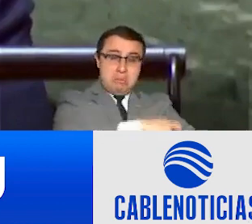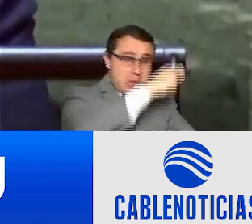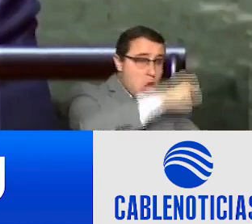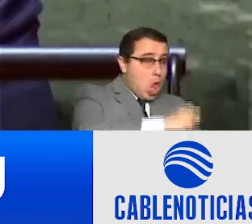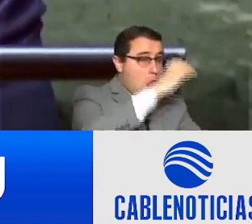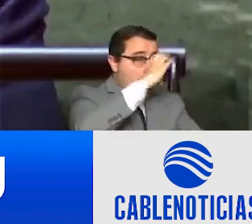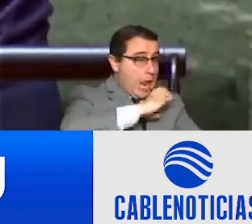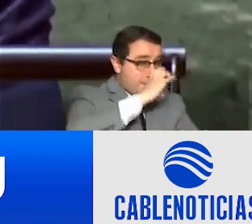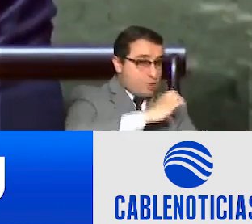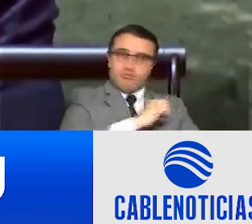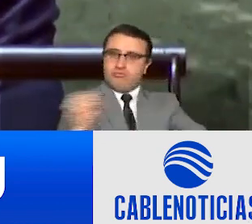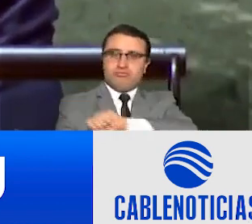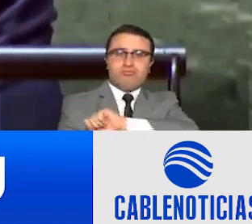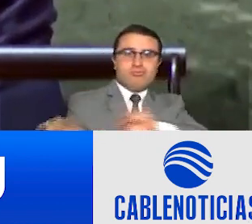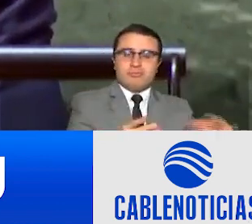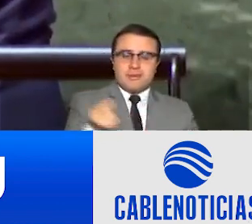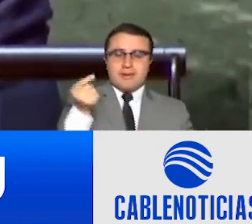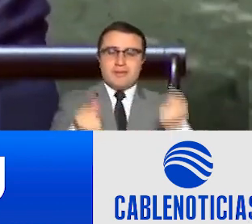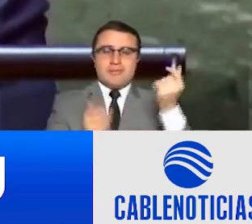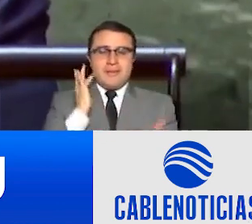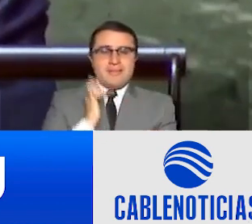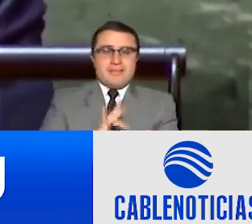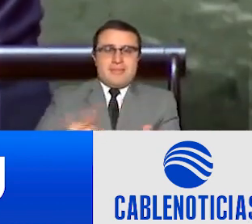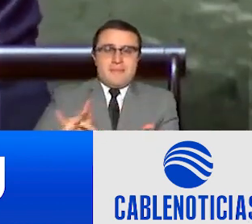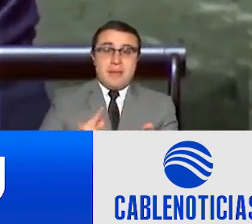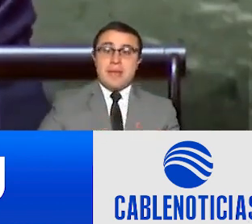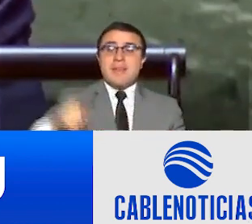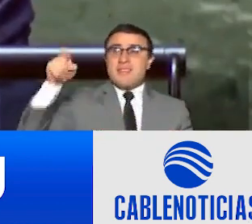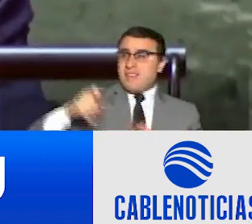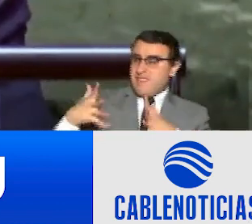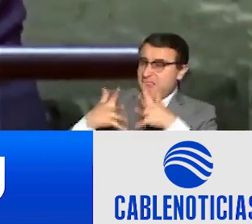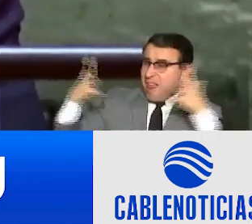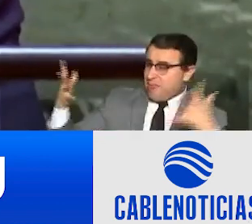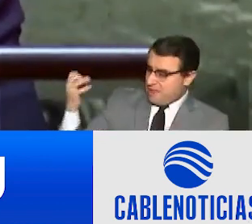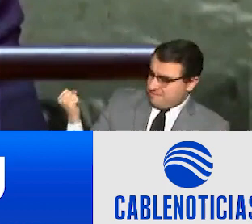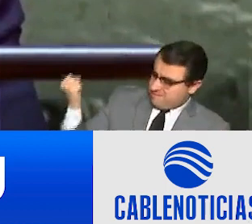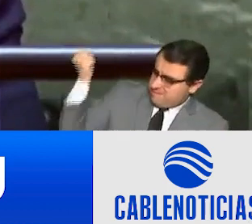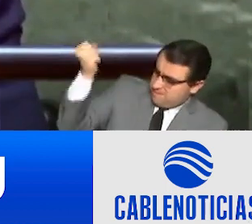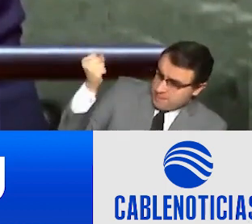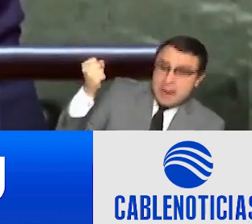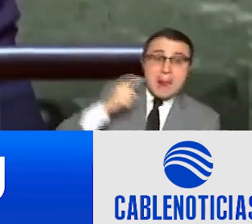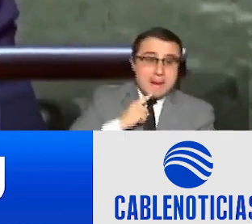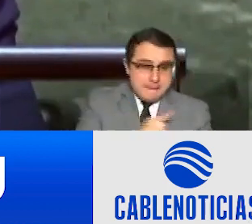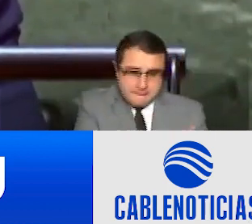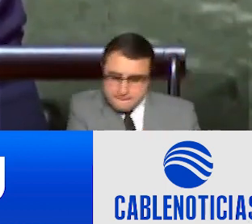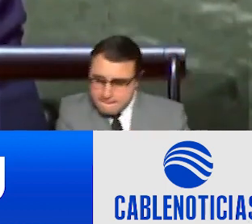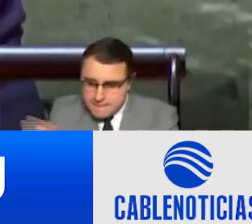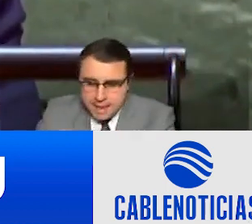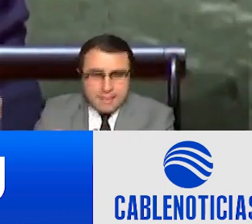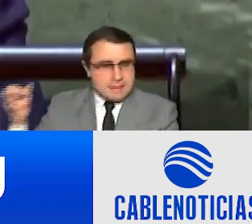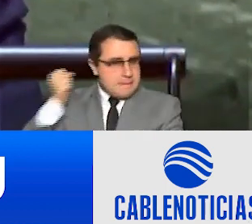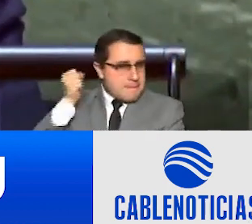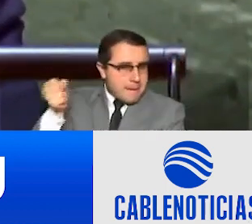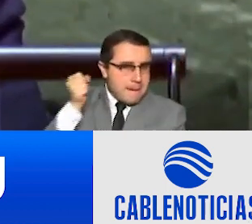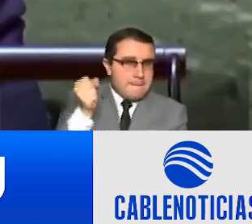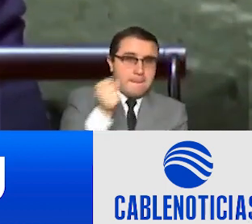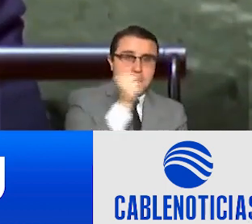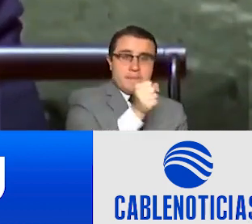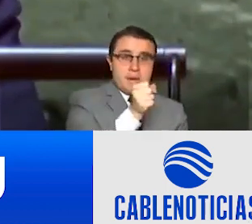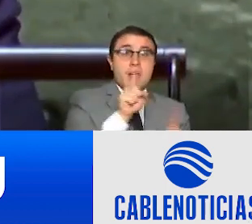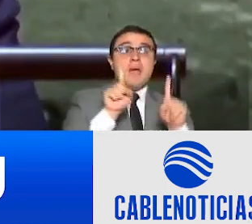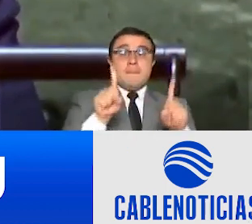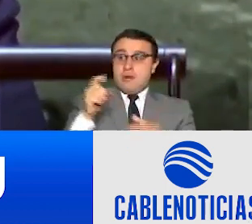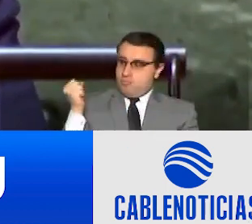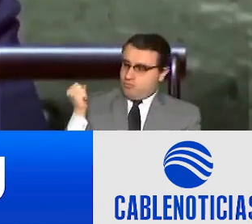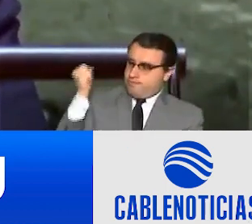descarbonizadas. Tienen que planificar las grandes inversiones, inversiones que en porcentaje del Producto